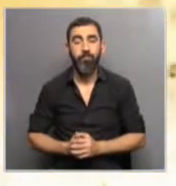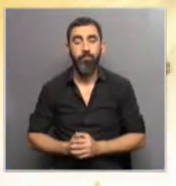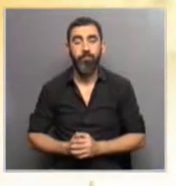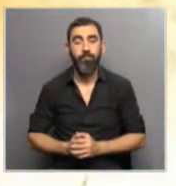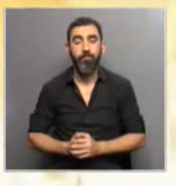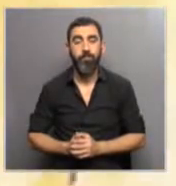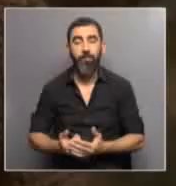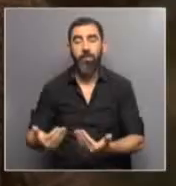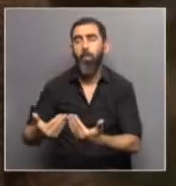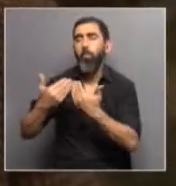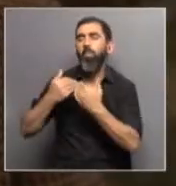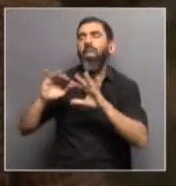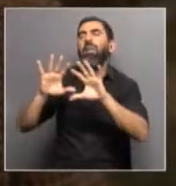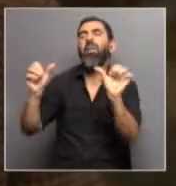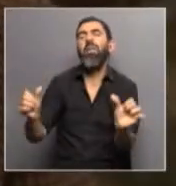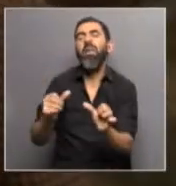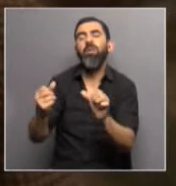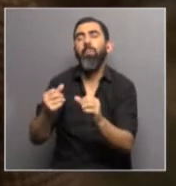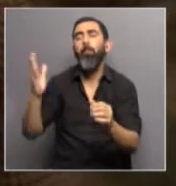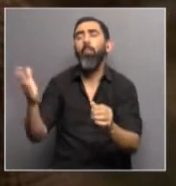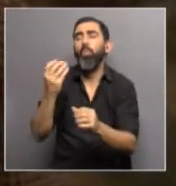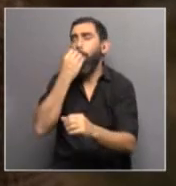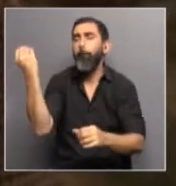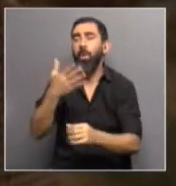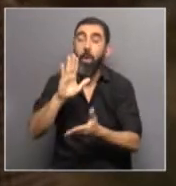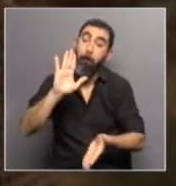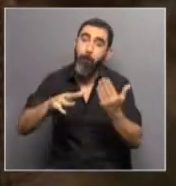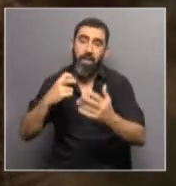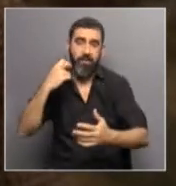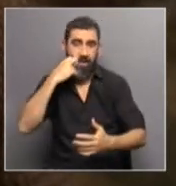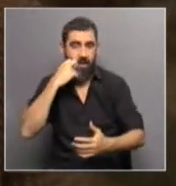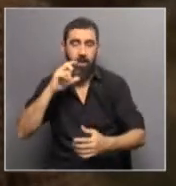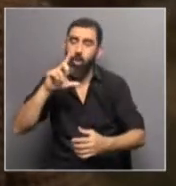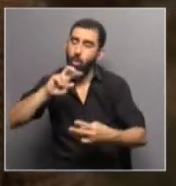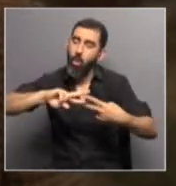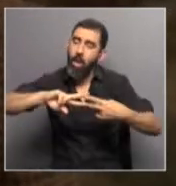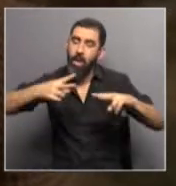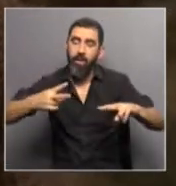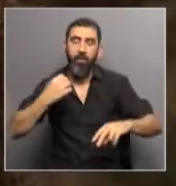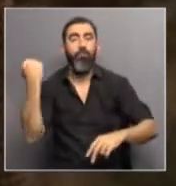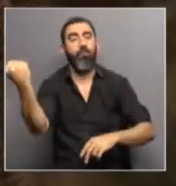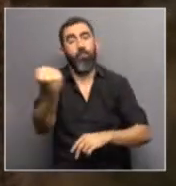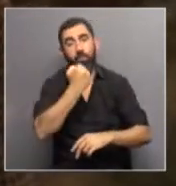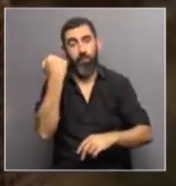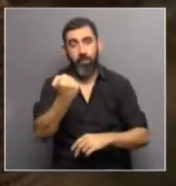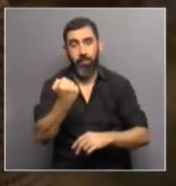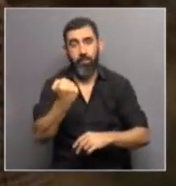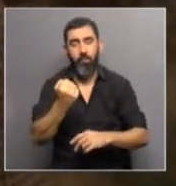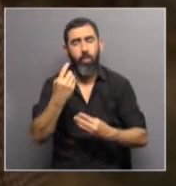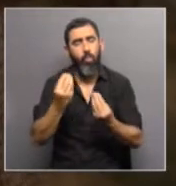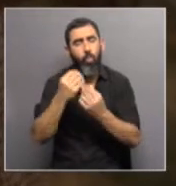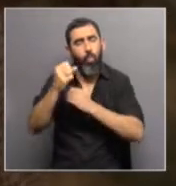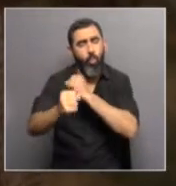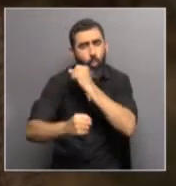Nos preguntan qué estamos haciendo para producir más y mejor carne. Sin duda, la genética tiene un rol importante. A lo largo de muchos